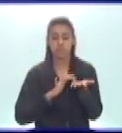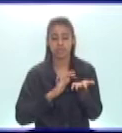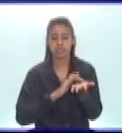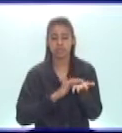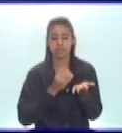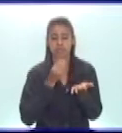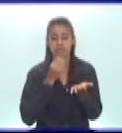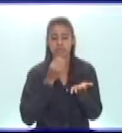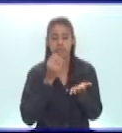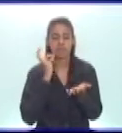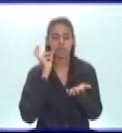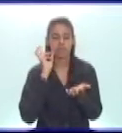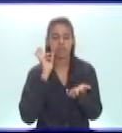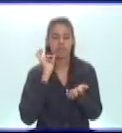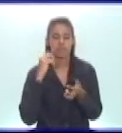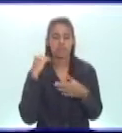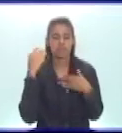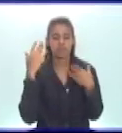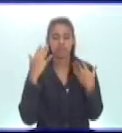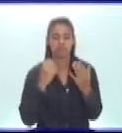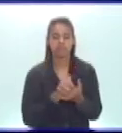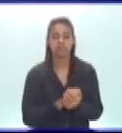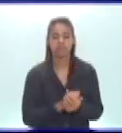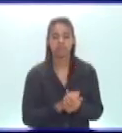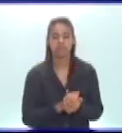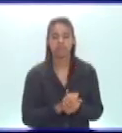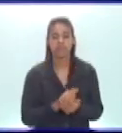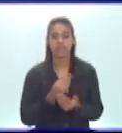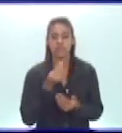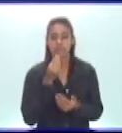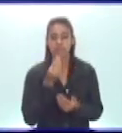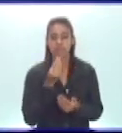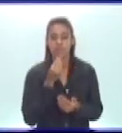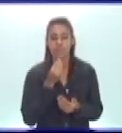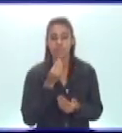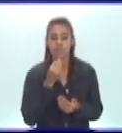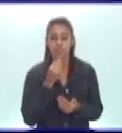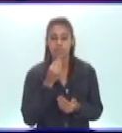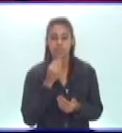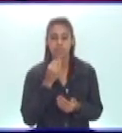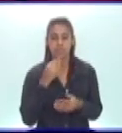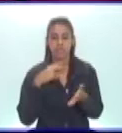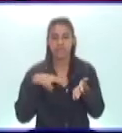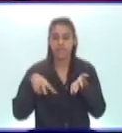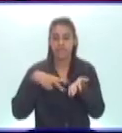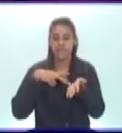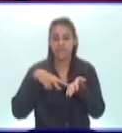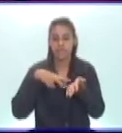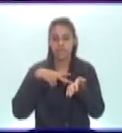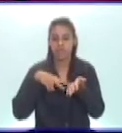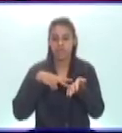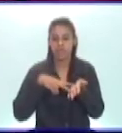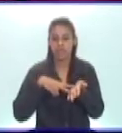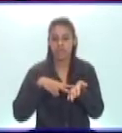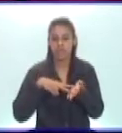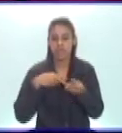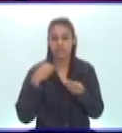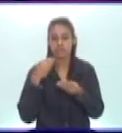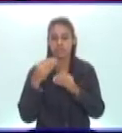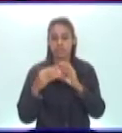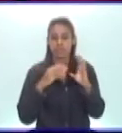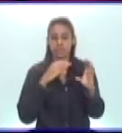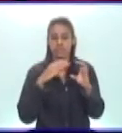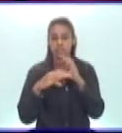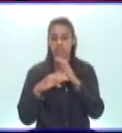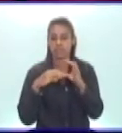sonidos que se producen en su ambiente. Por eso es que le va a permitir al niño poder bailar e intercambiar con la